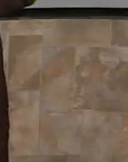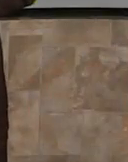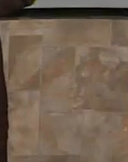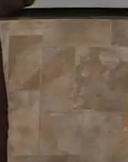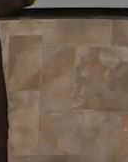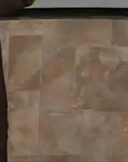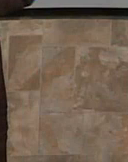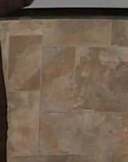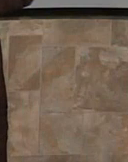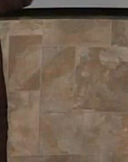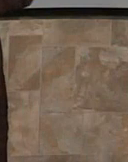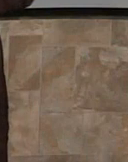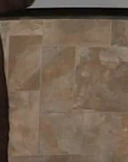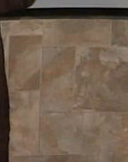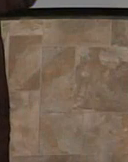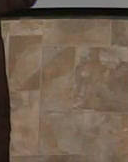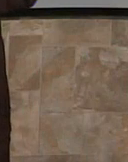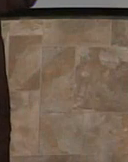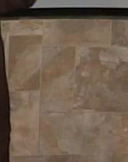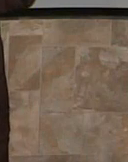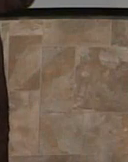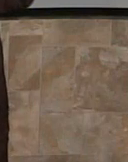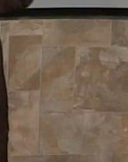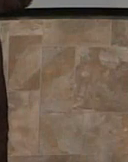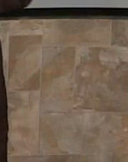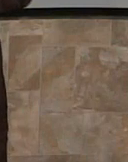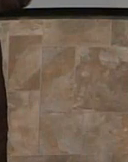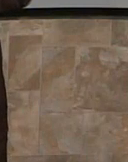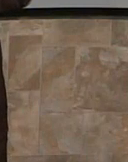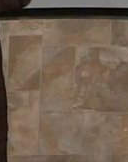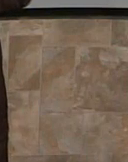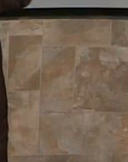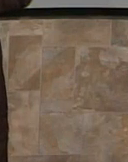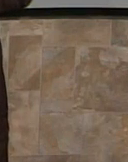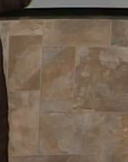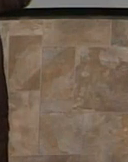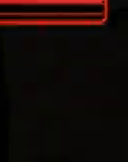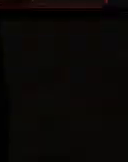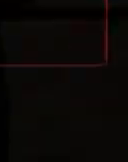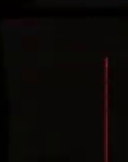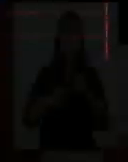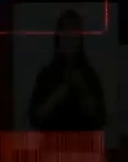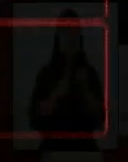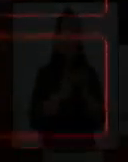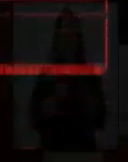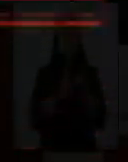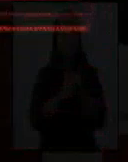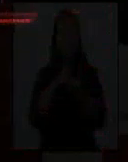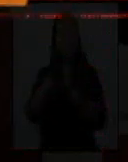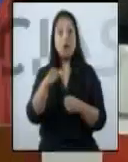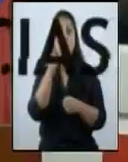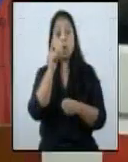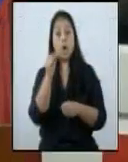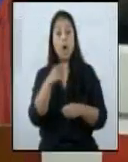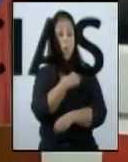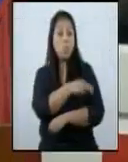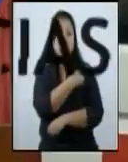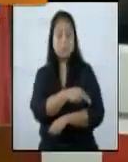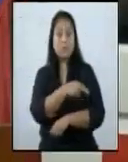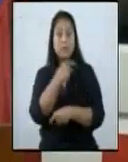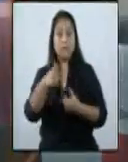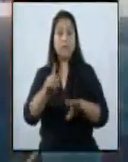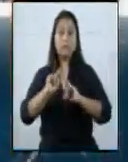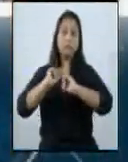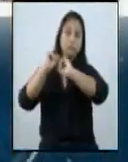Bueno, tenemos información en desarrollo en este momento. El presidente de la República, el doctor Alejandro Yamatei, participa en un donativo a la CONRED por parte de la Embajada de República